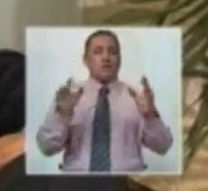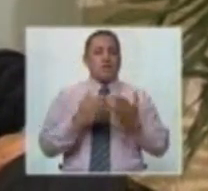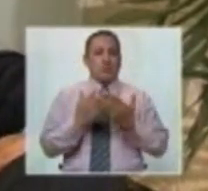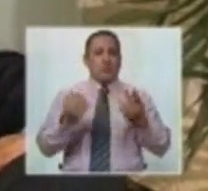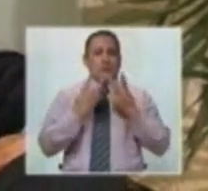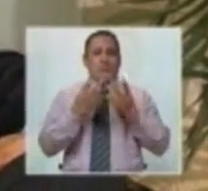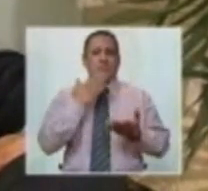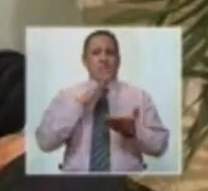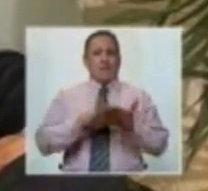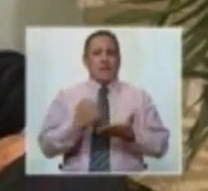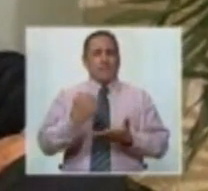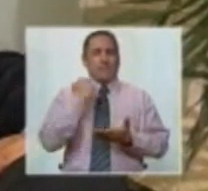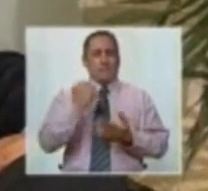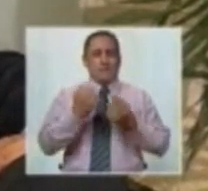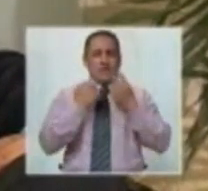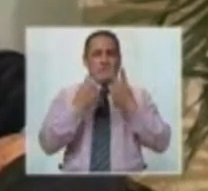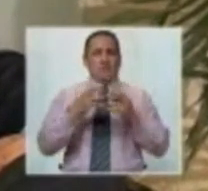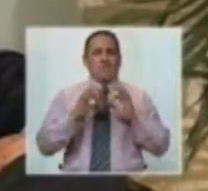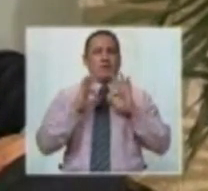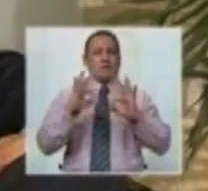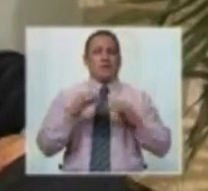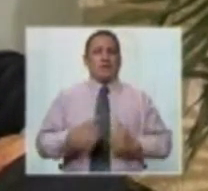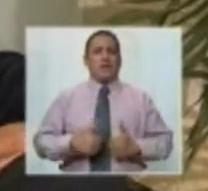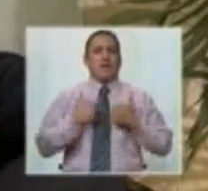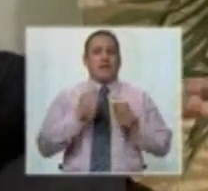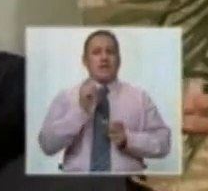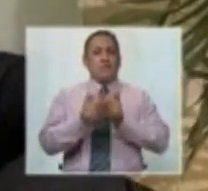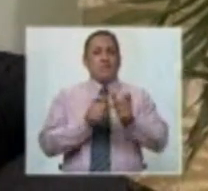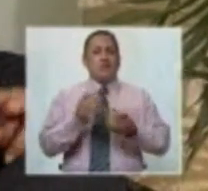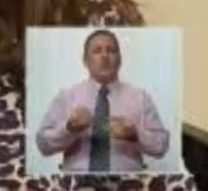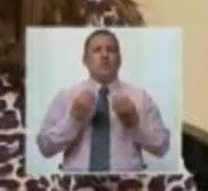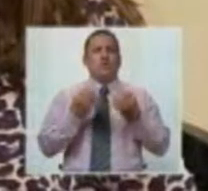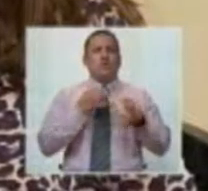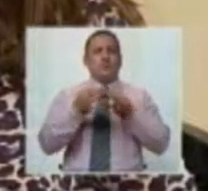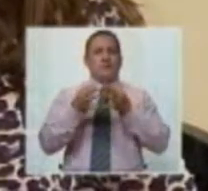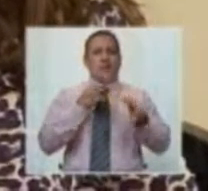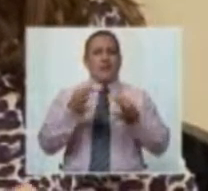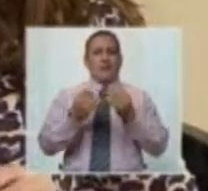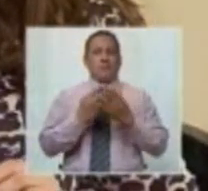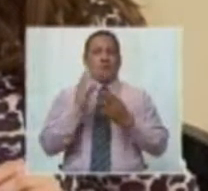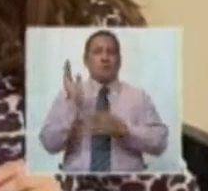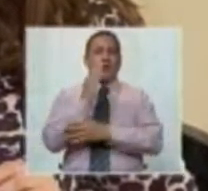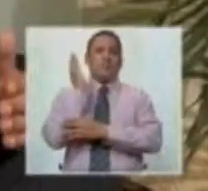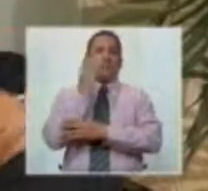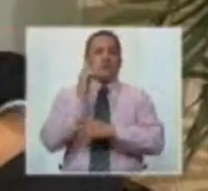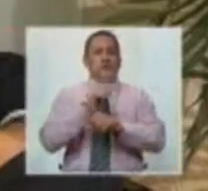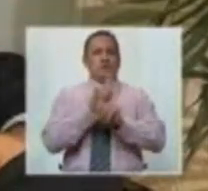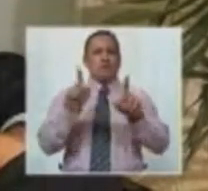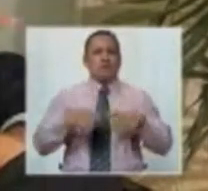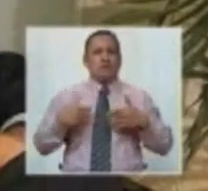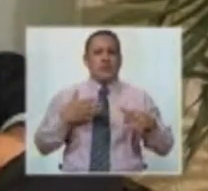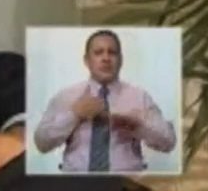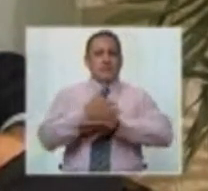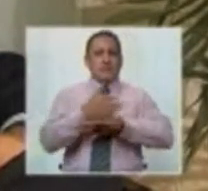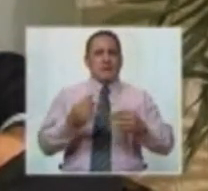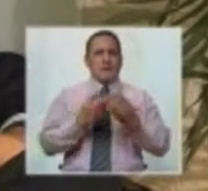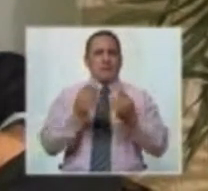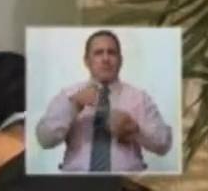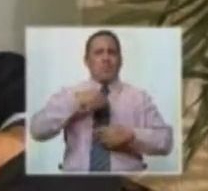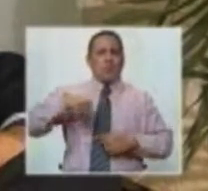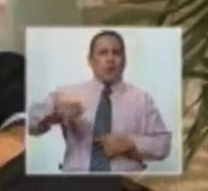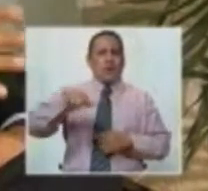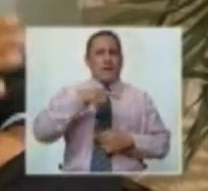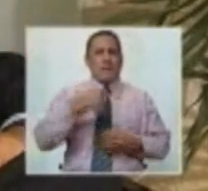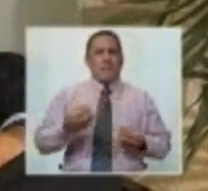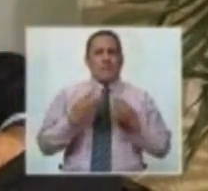lo más grave es poniendo en riesgo la vida de las personas. Tú dirás, ajá, ¿cómo? Las ambulancias no pueden ingresar y se tienen que dar vueltas